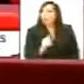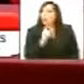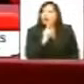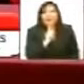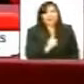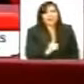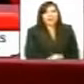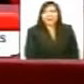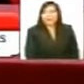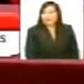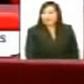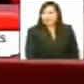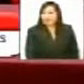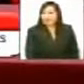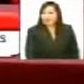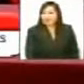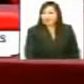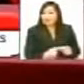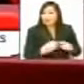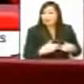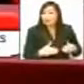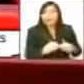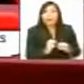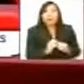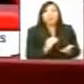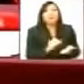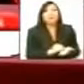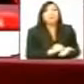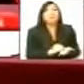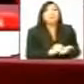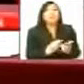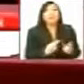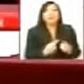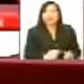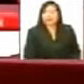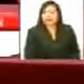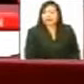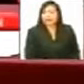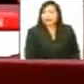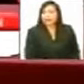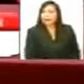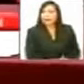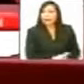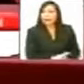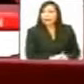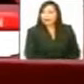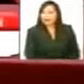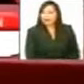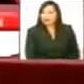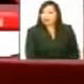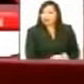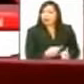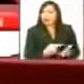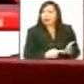es sobre matar compañías, sino más bien es una mejora